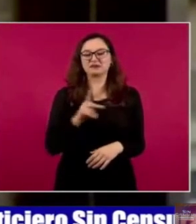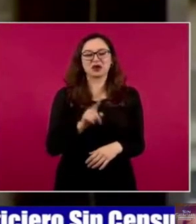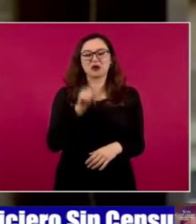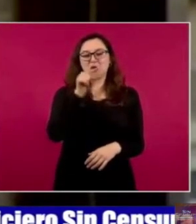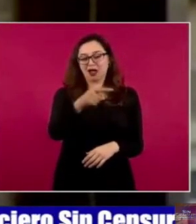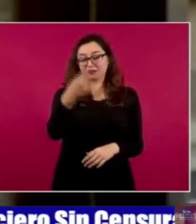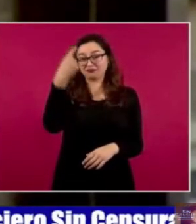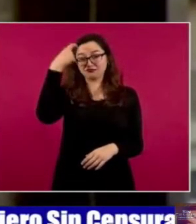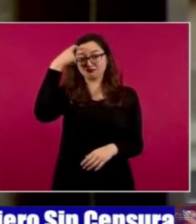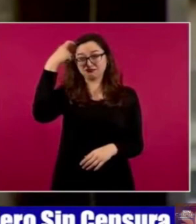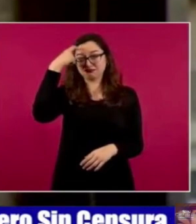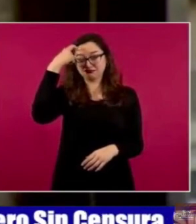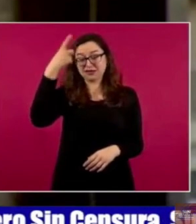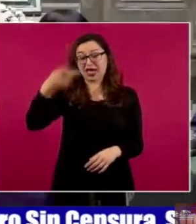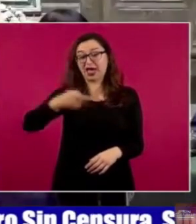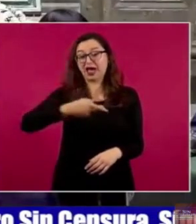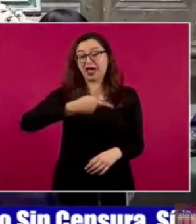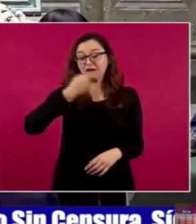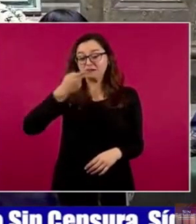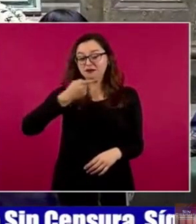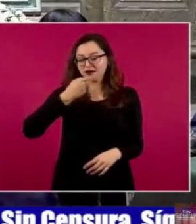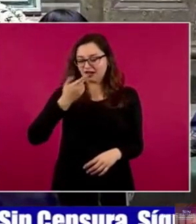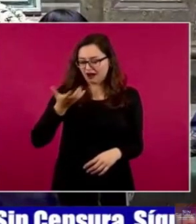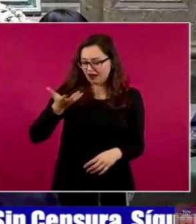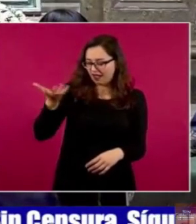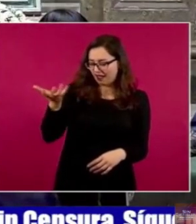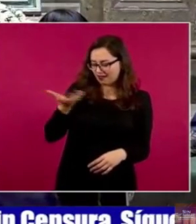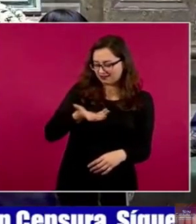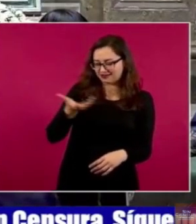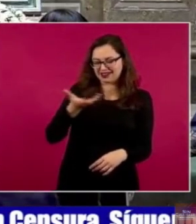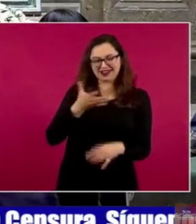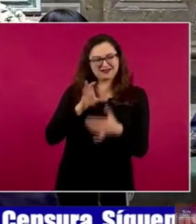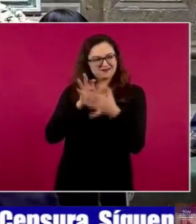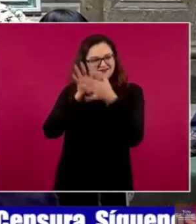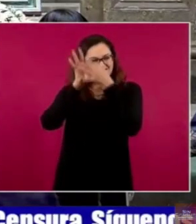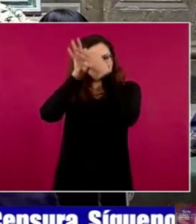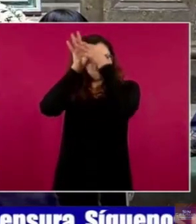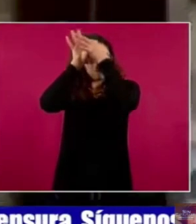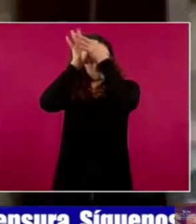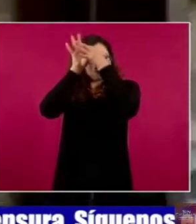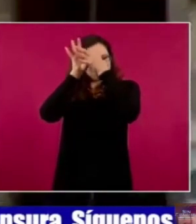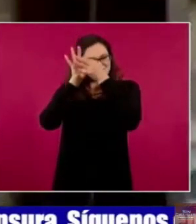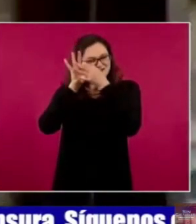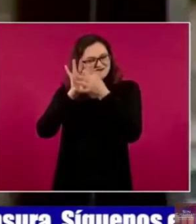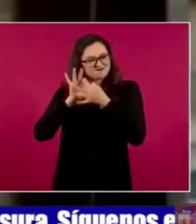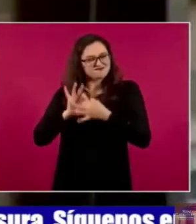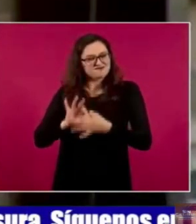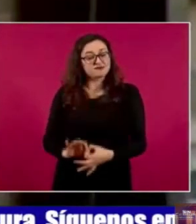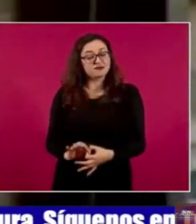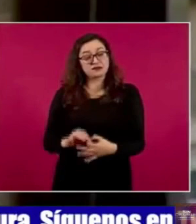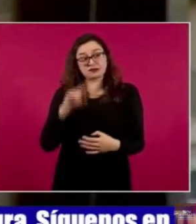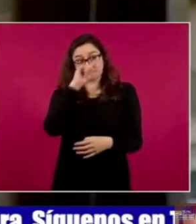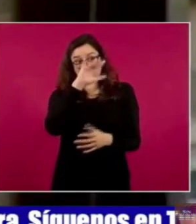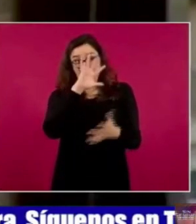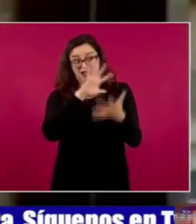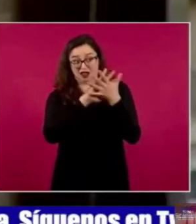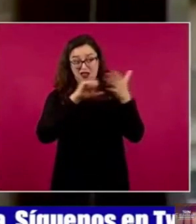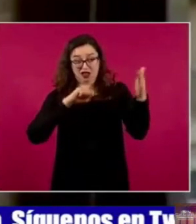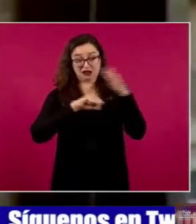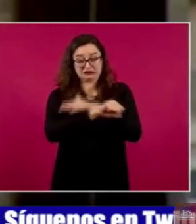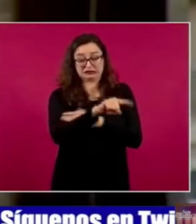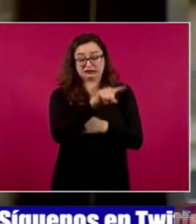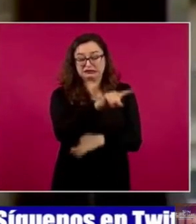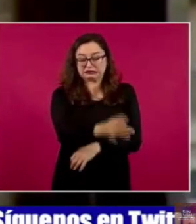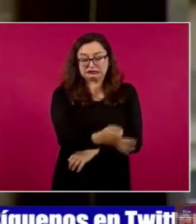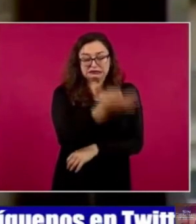congruencia. En vísperas de su muerte, desde la cárcel,